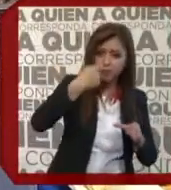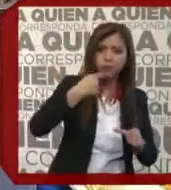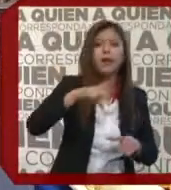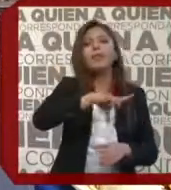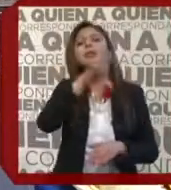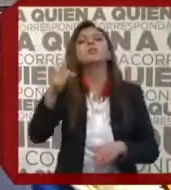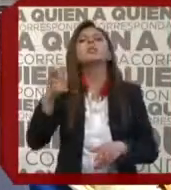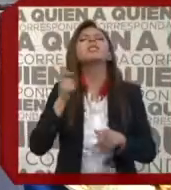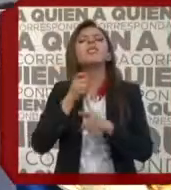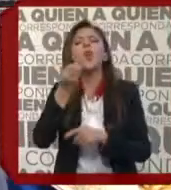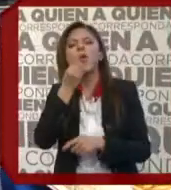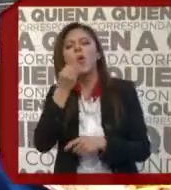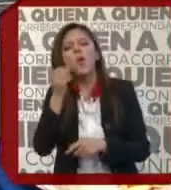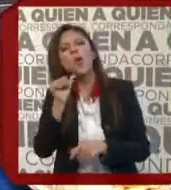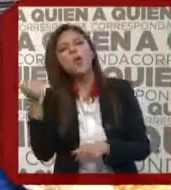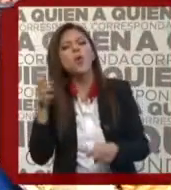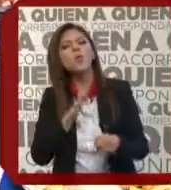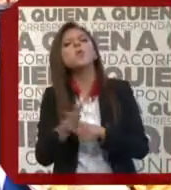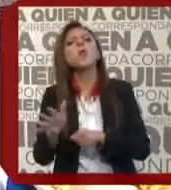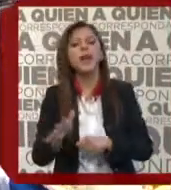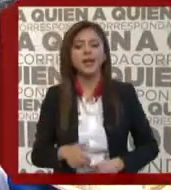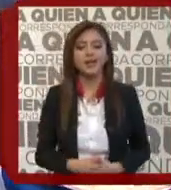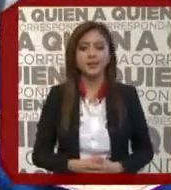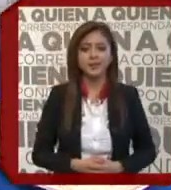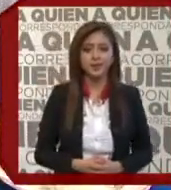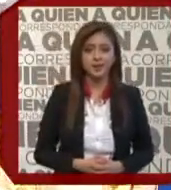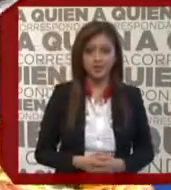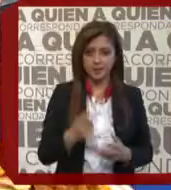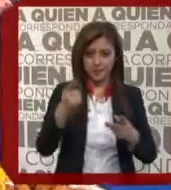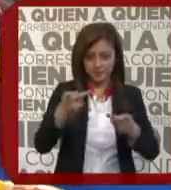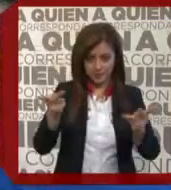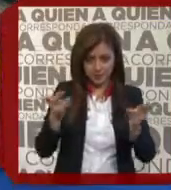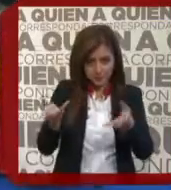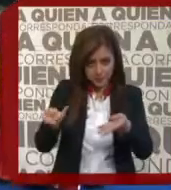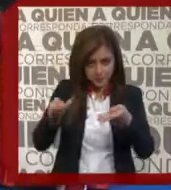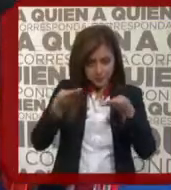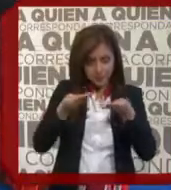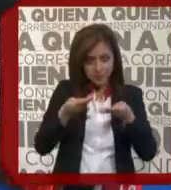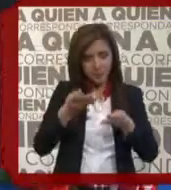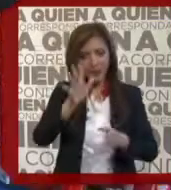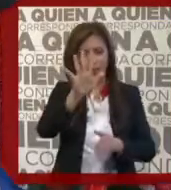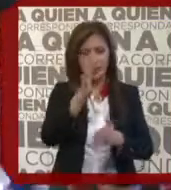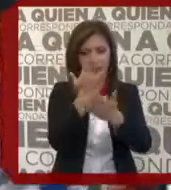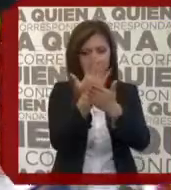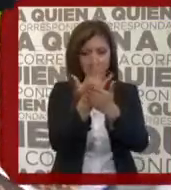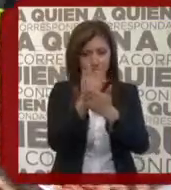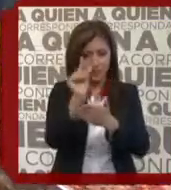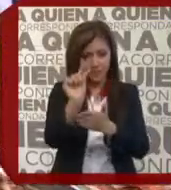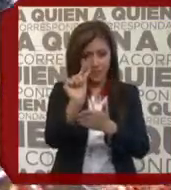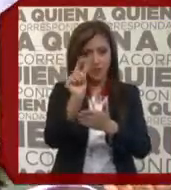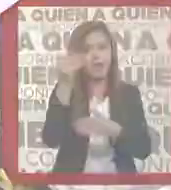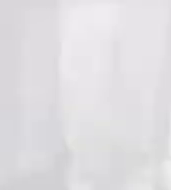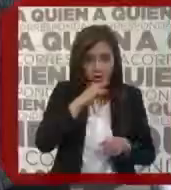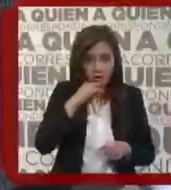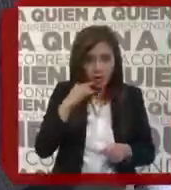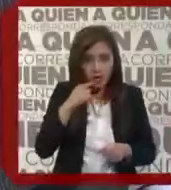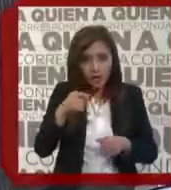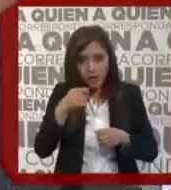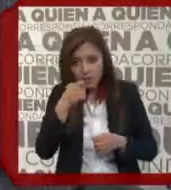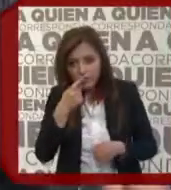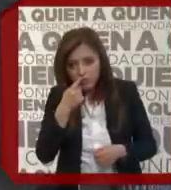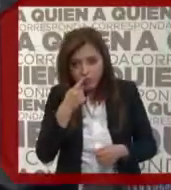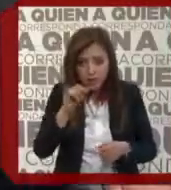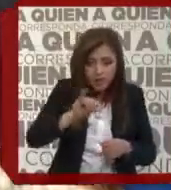cazuelada. Ya le podemos poner su... Está bien, Andidito. Ese déjalo porque hay que seguir viendo.